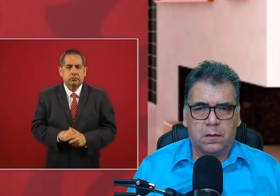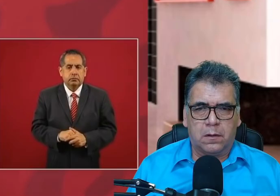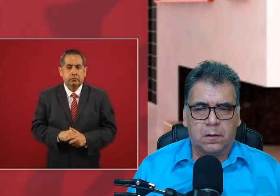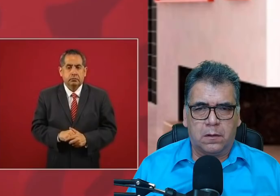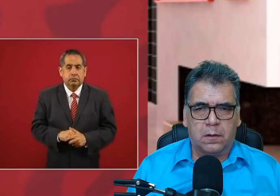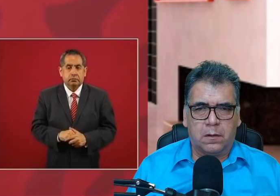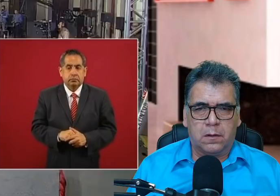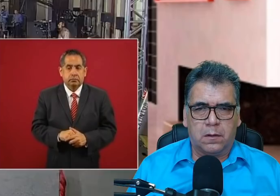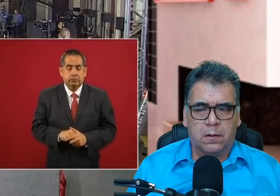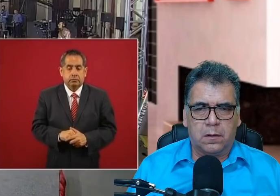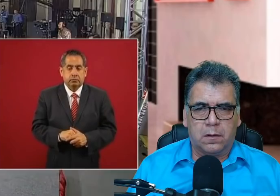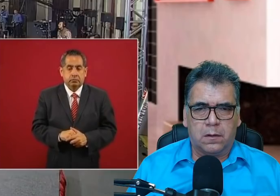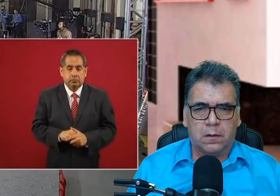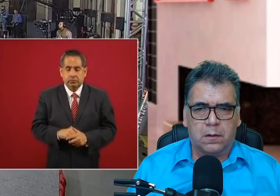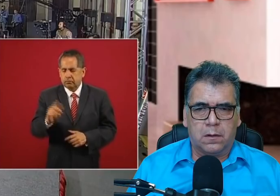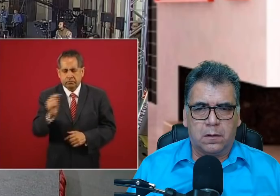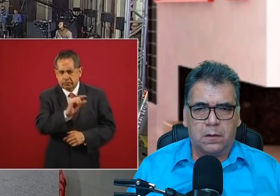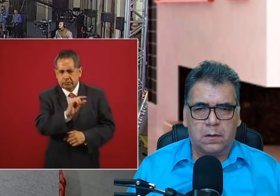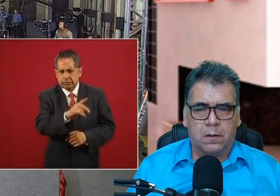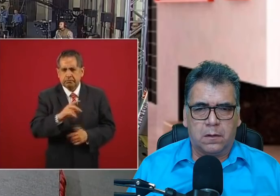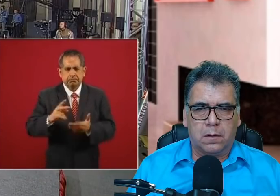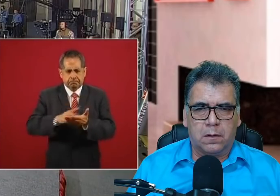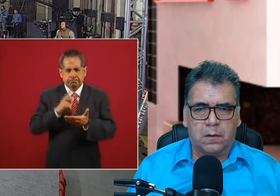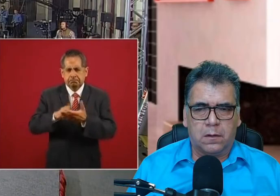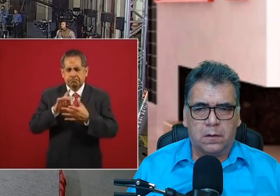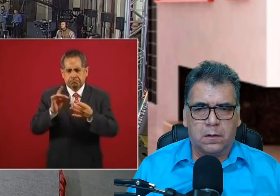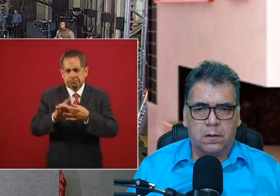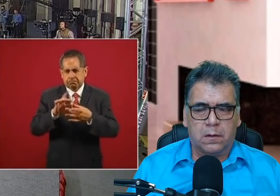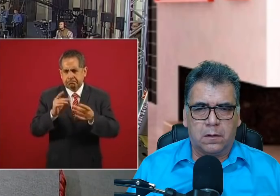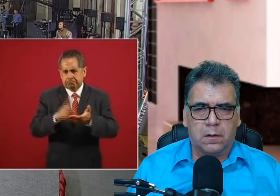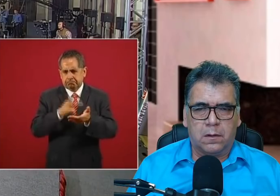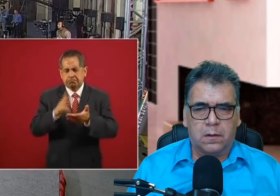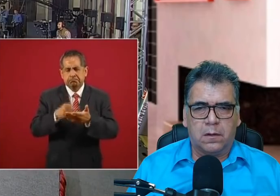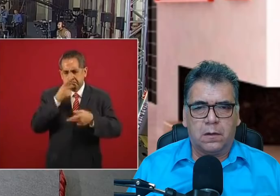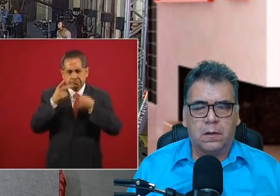¿Mande usted? Sí, lo ha estado diciendo periódicamente,